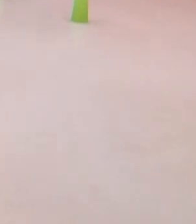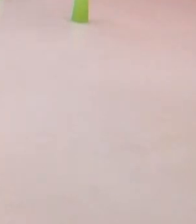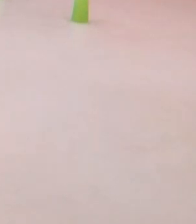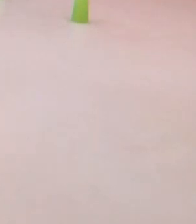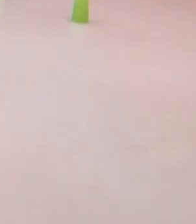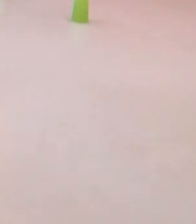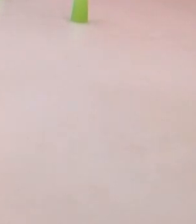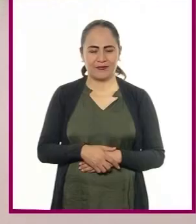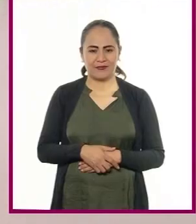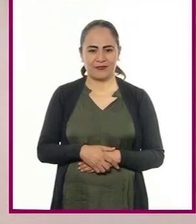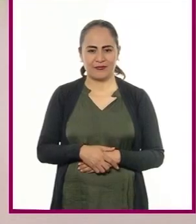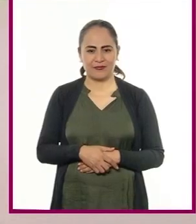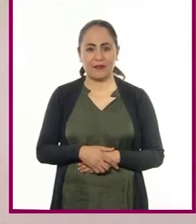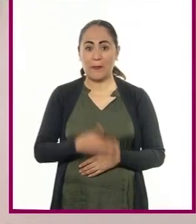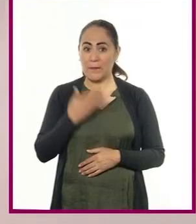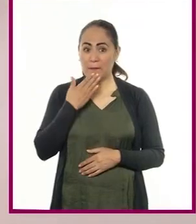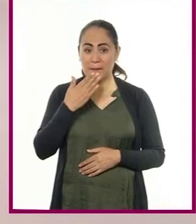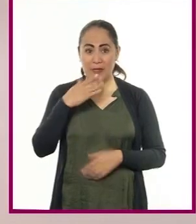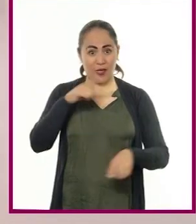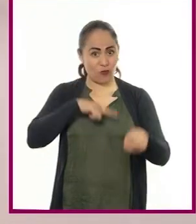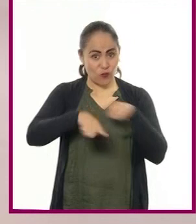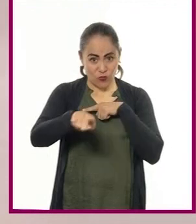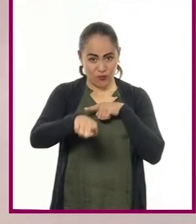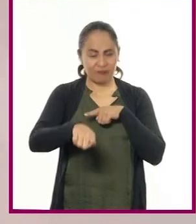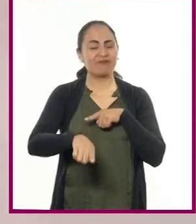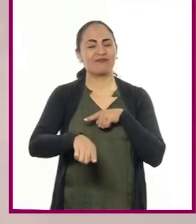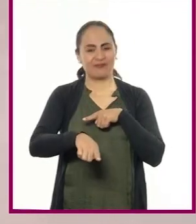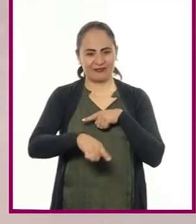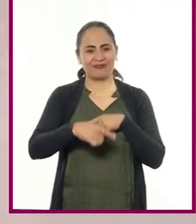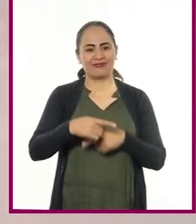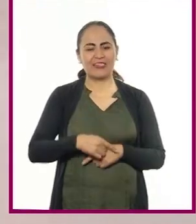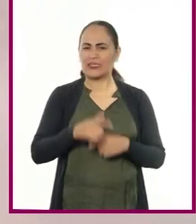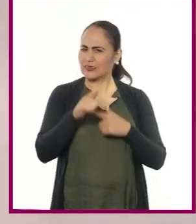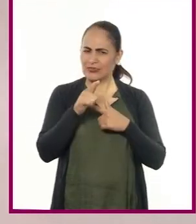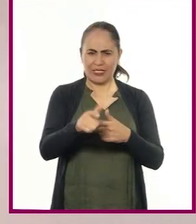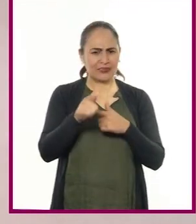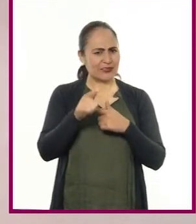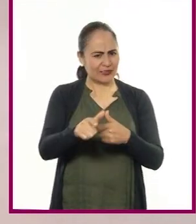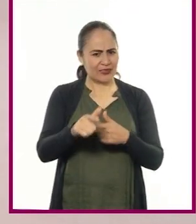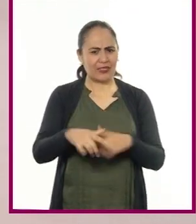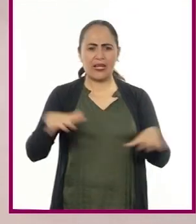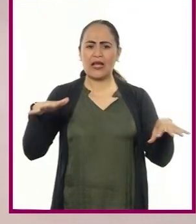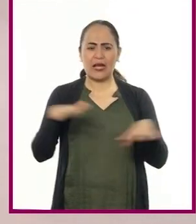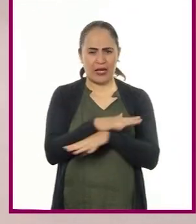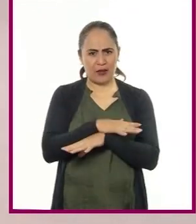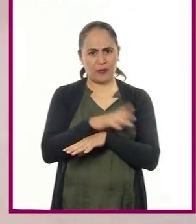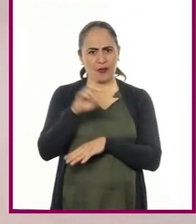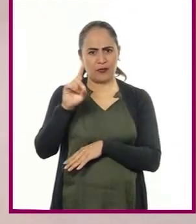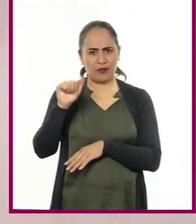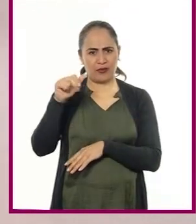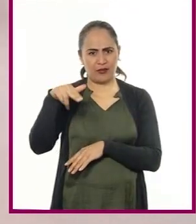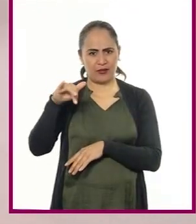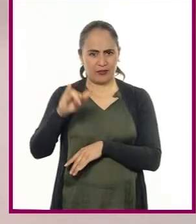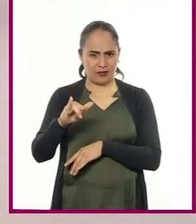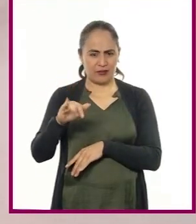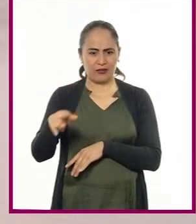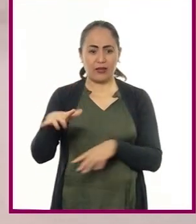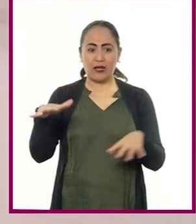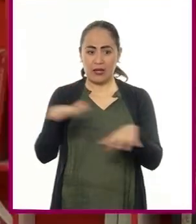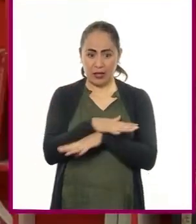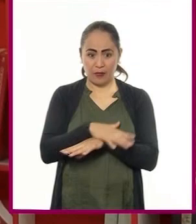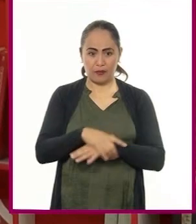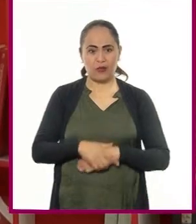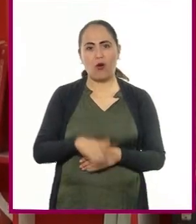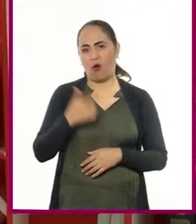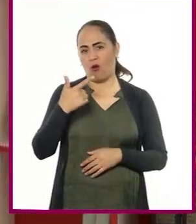Ahí está, maestra. Bien, gol. Bien. Seguimos. No sé si te estás cambio dando cuenta, pero te están ayudando. Cambio, Dani, te